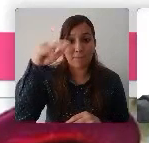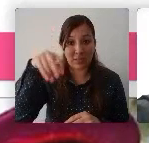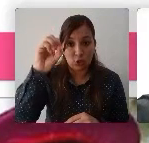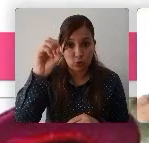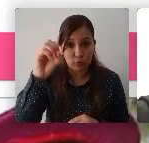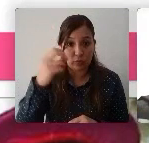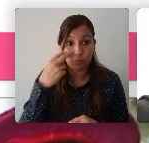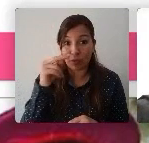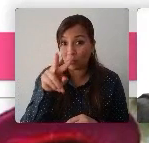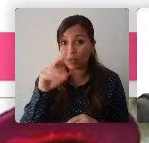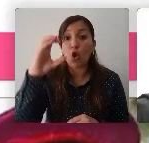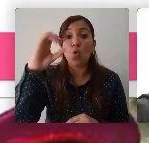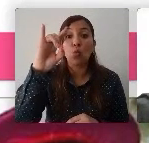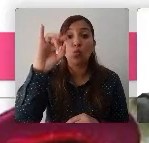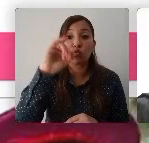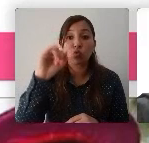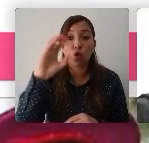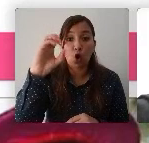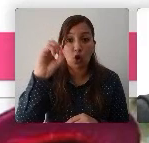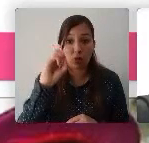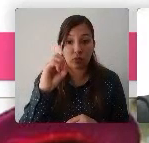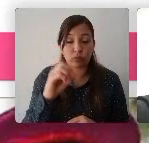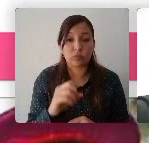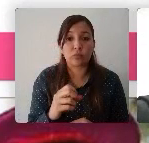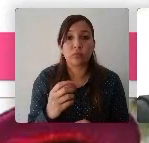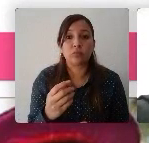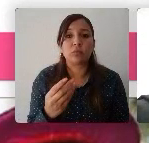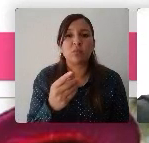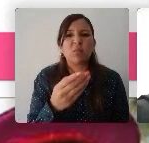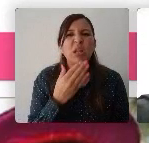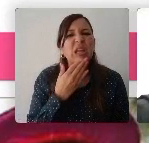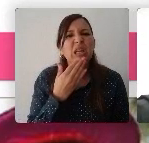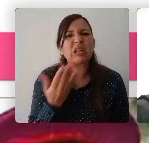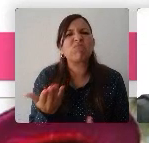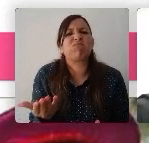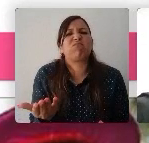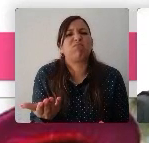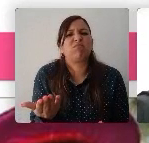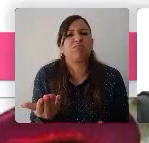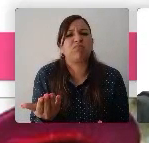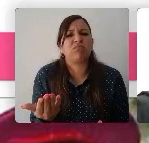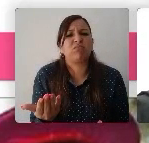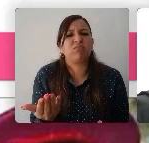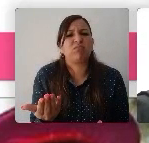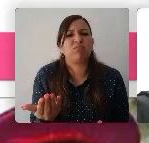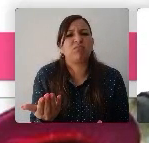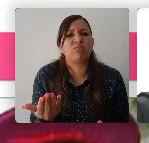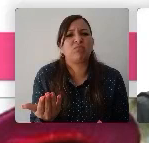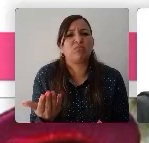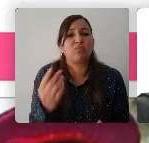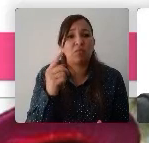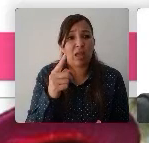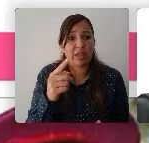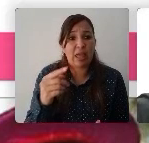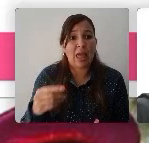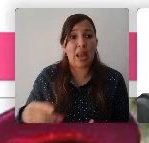a todos sus compañeras dentro de este emprendimiento del que ya habíamos hablado, que es Racti, ¿no? Tenemos a Esther Camino, por ejemplo, que